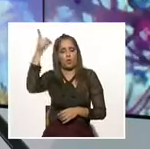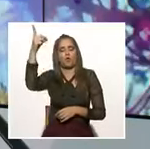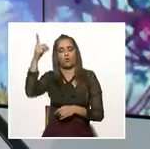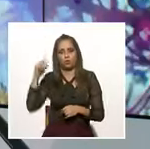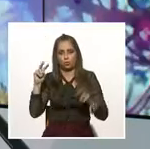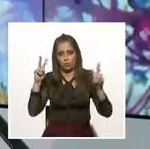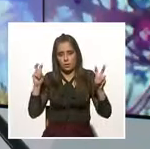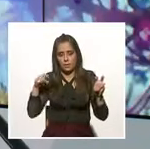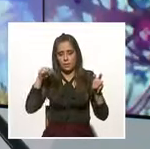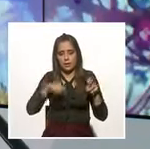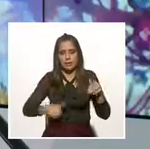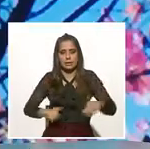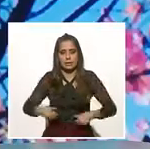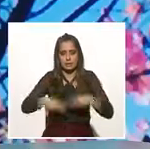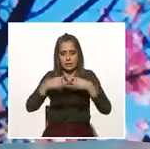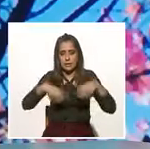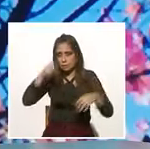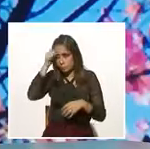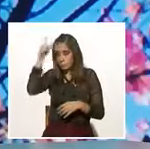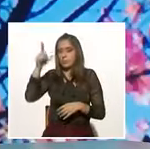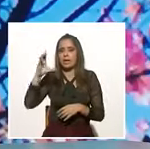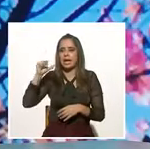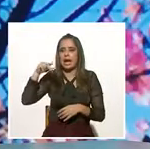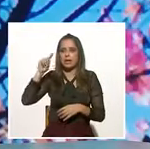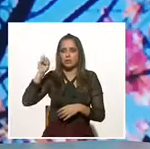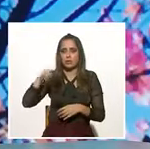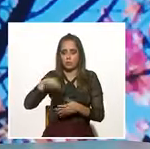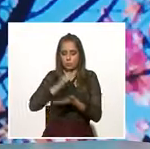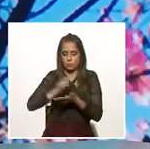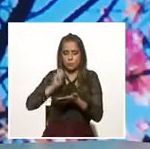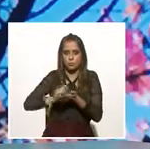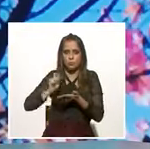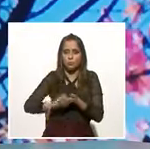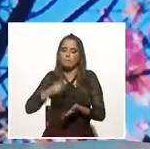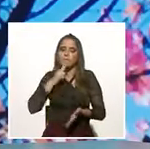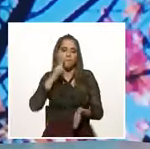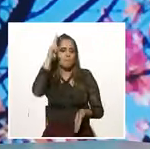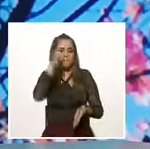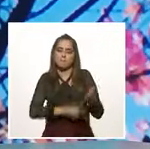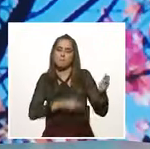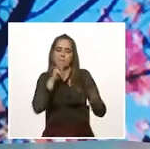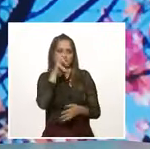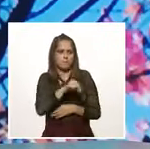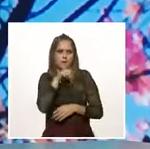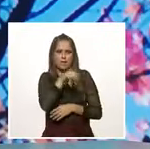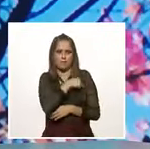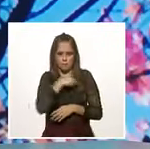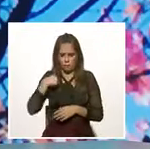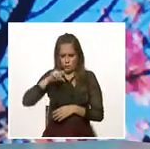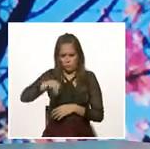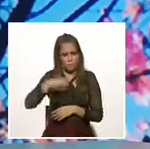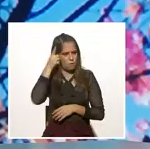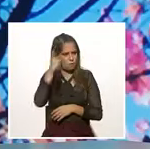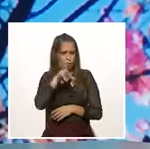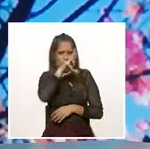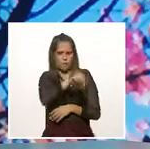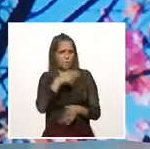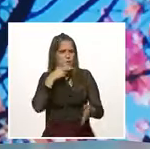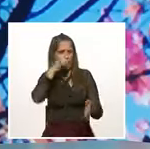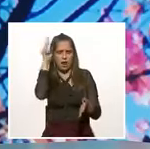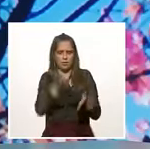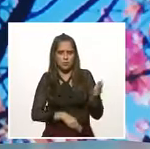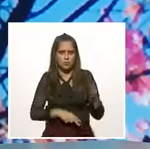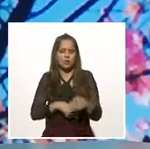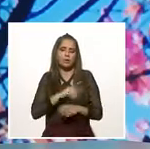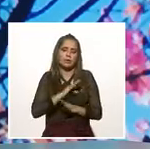Nosotros somos Dios. Esta obra, cuando la escribe Gilberto Cantón, la censuran desde el nombre. No podía haber una obra que se llamara Nosotros Somos Dios. Y además es una obra que